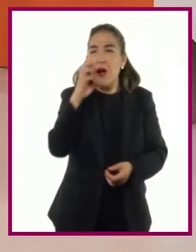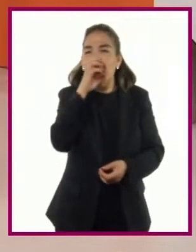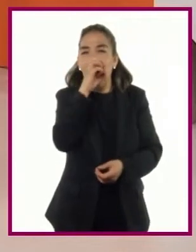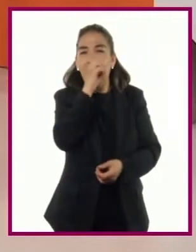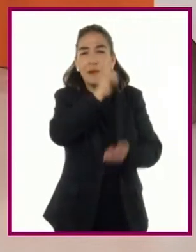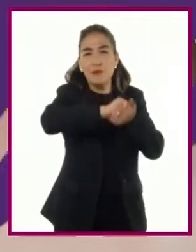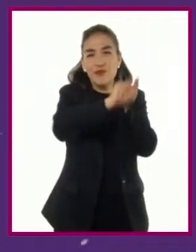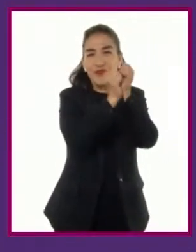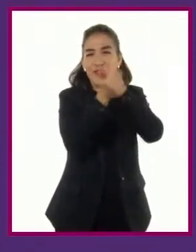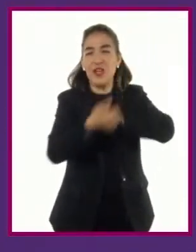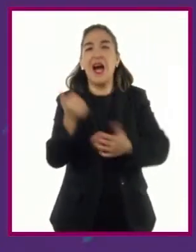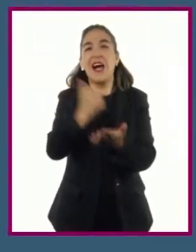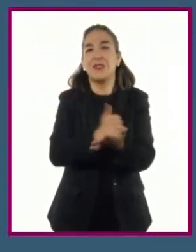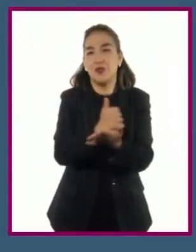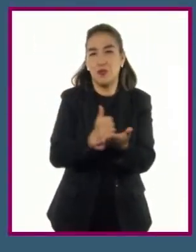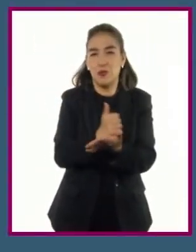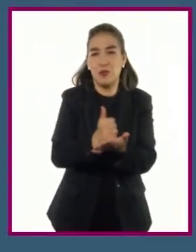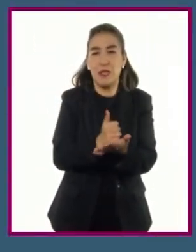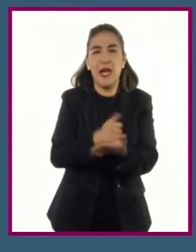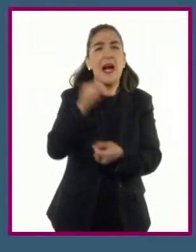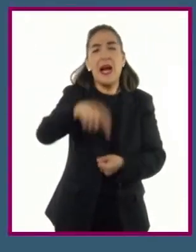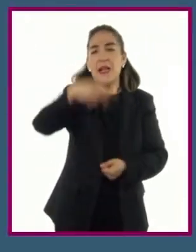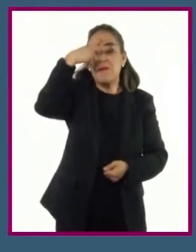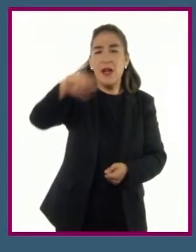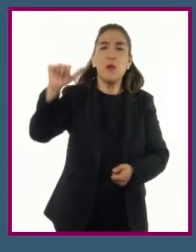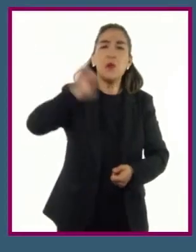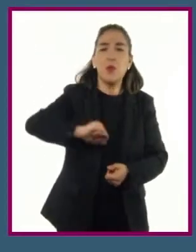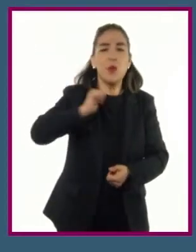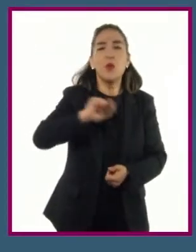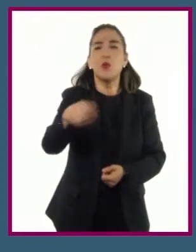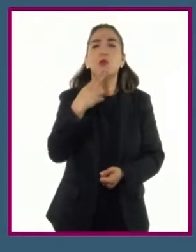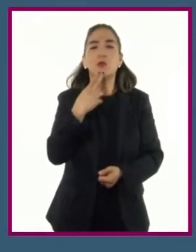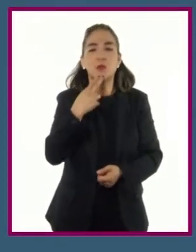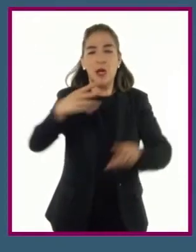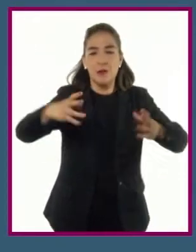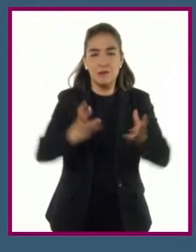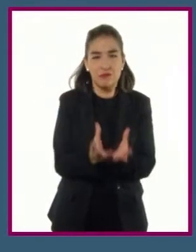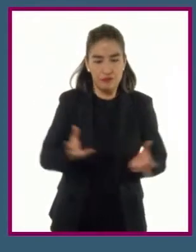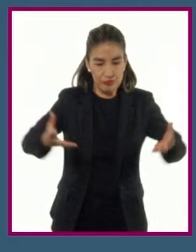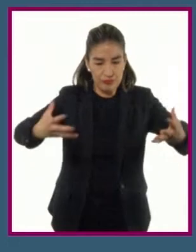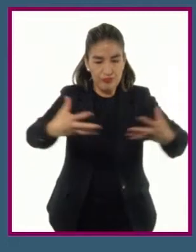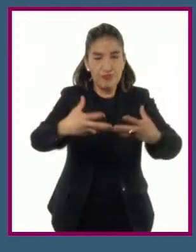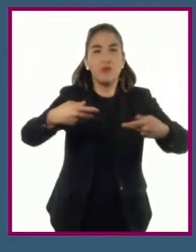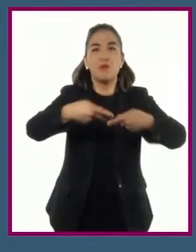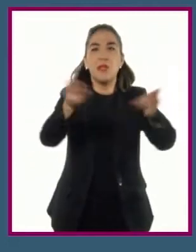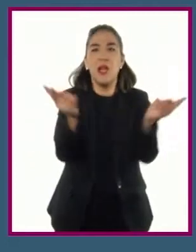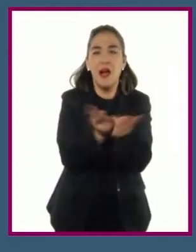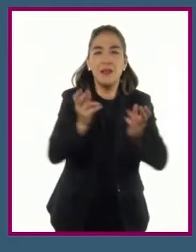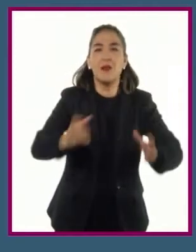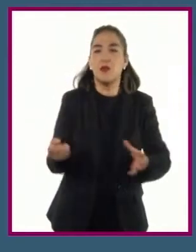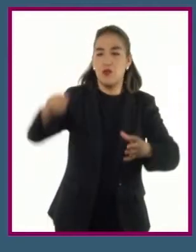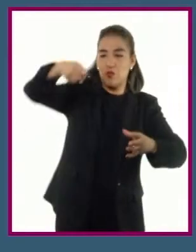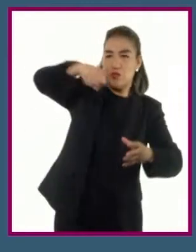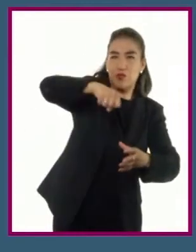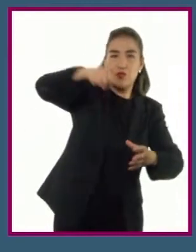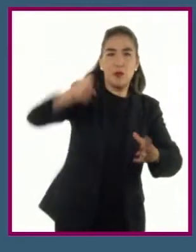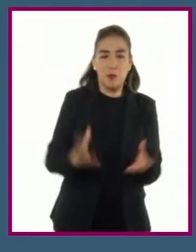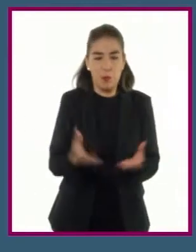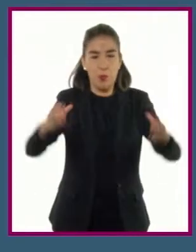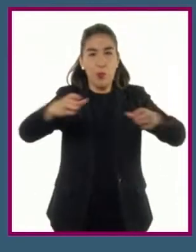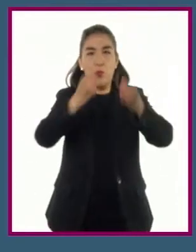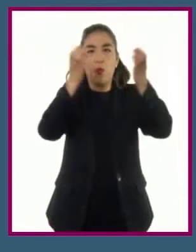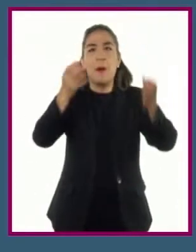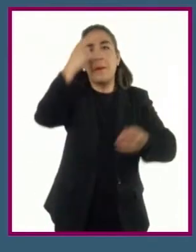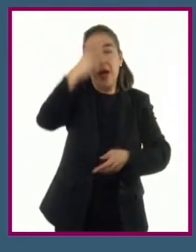azul. En el México prehispánico, el uso de las cazuelas, platos, jarros y jarrones para cocer alimentos